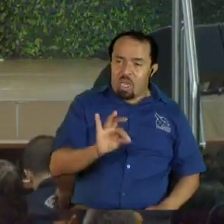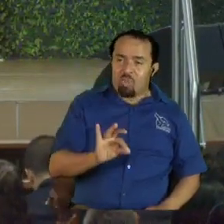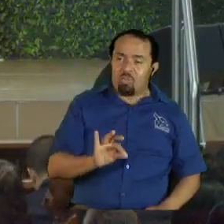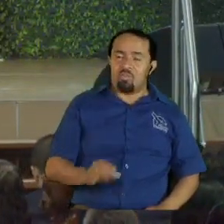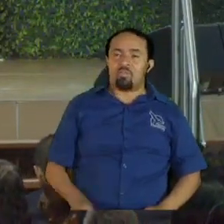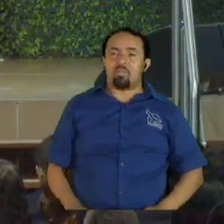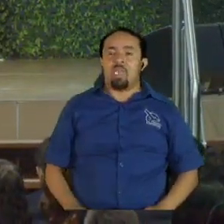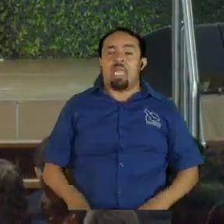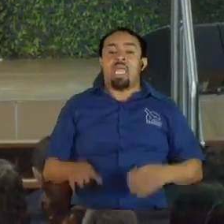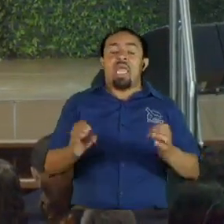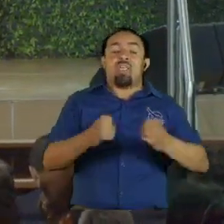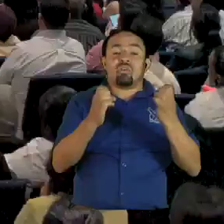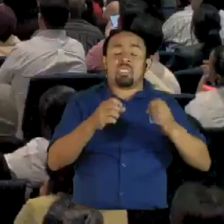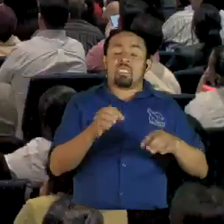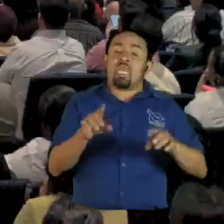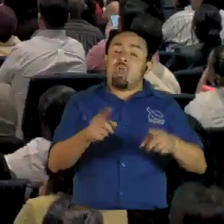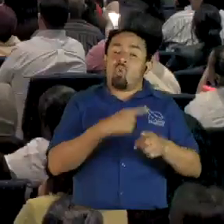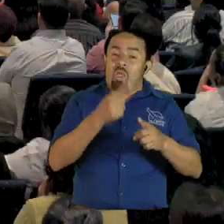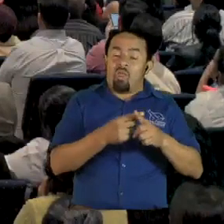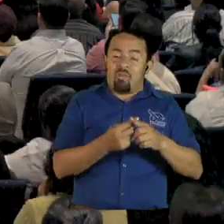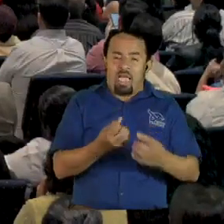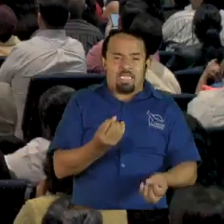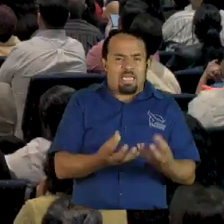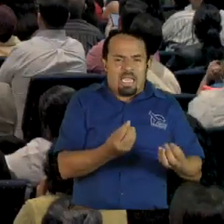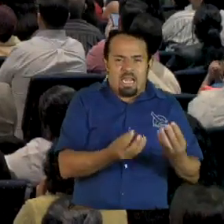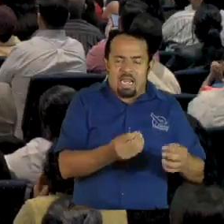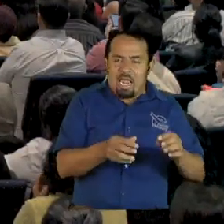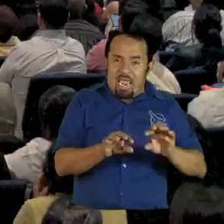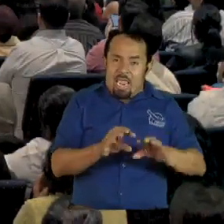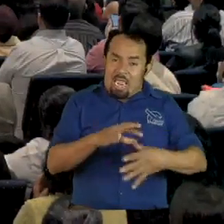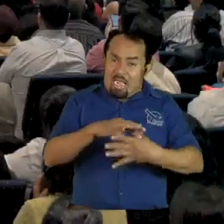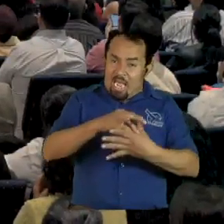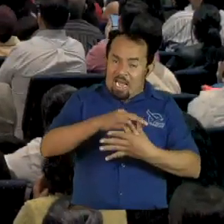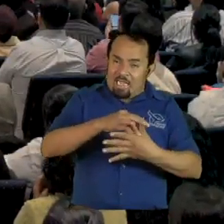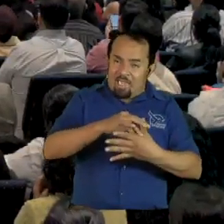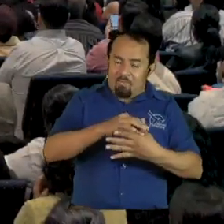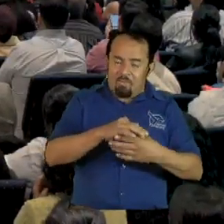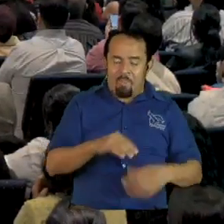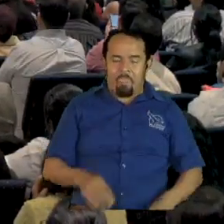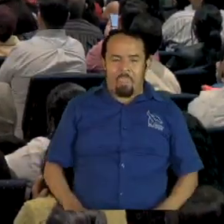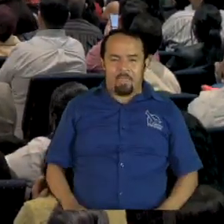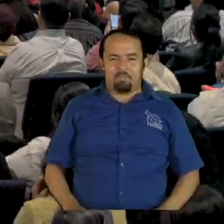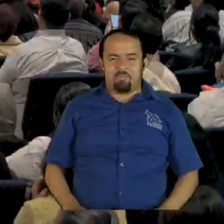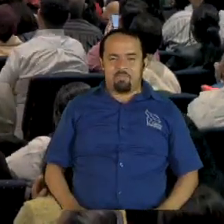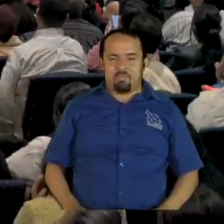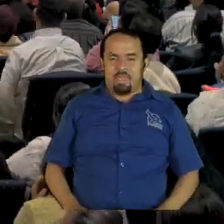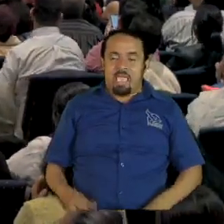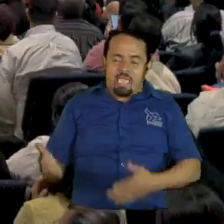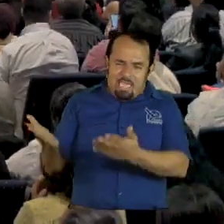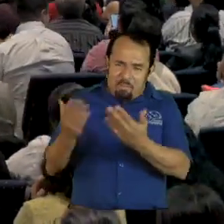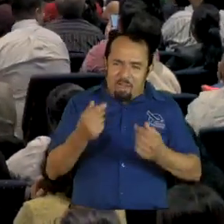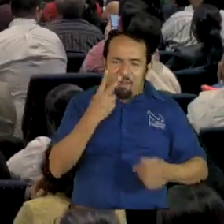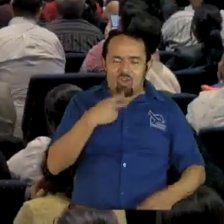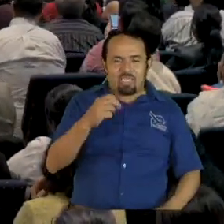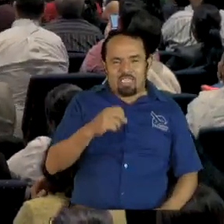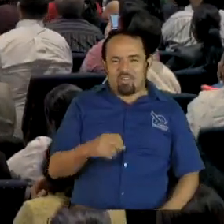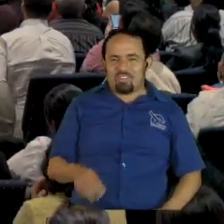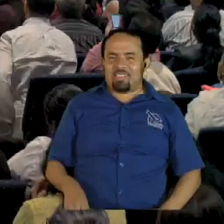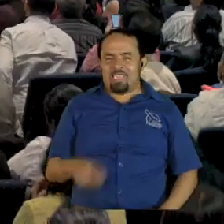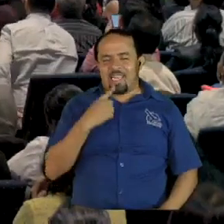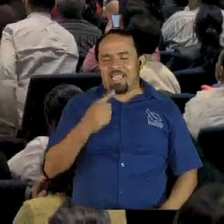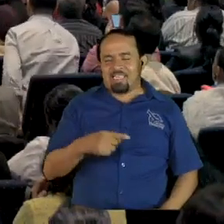Cuando iban a asar carne y todo y no tenían fuego, el Señor decía: llámense a los hijos del trueno que echen fuego aquí para que se encienda la